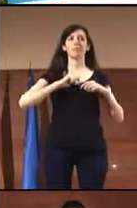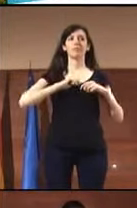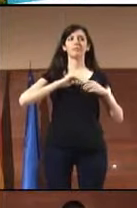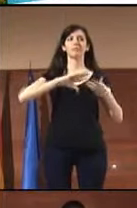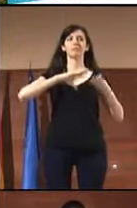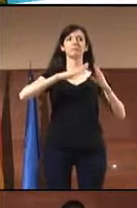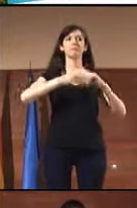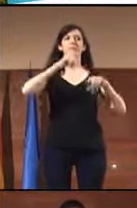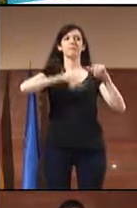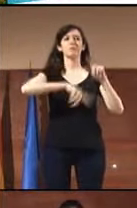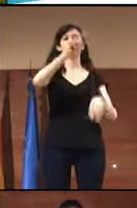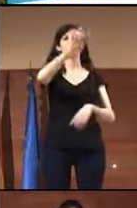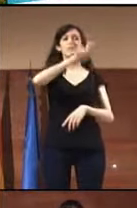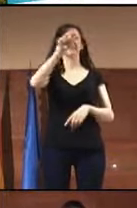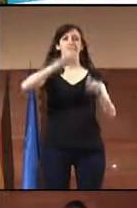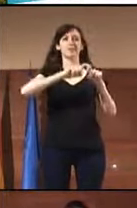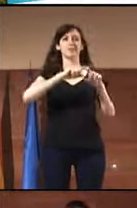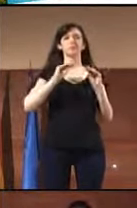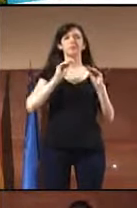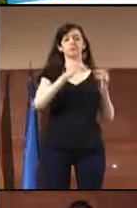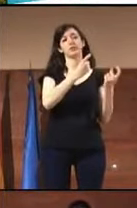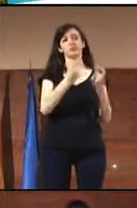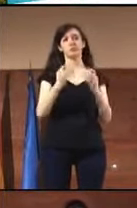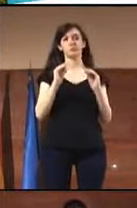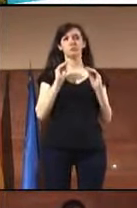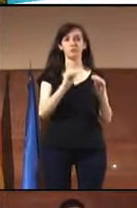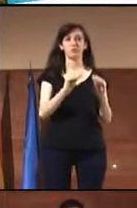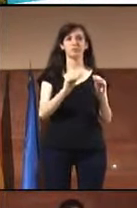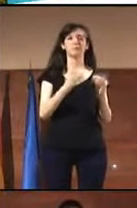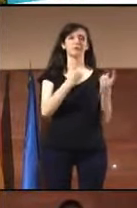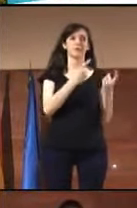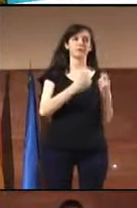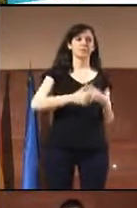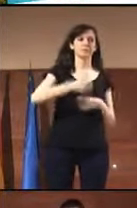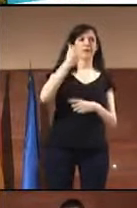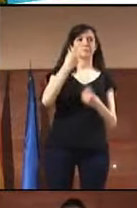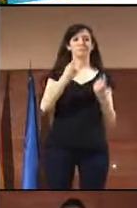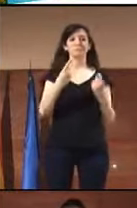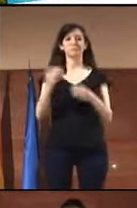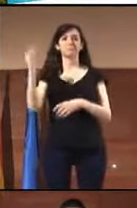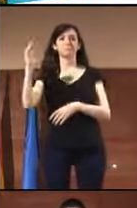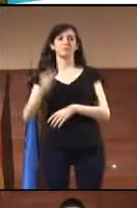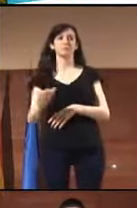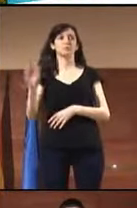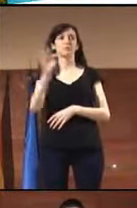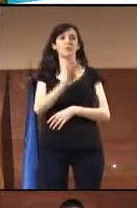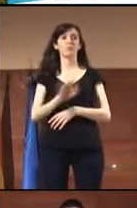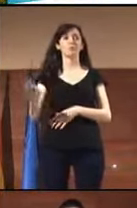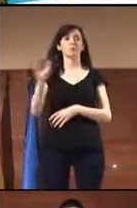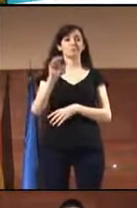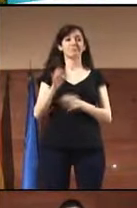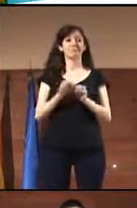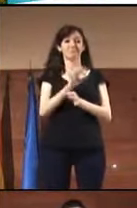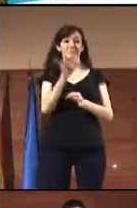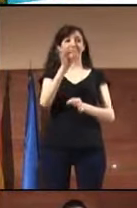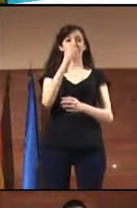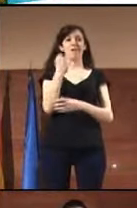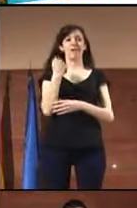necesidades de ese usuario en concreto. Necesite más, necesite menos, o ajustarnos a su curvatura lumbar. Y hay